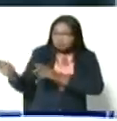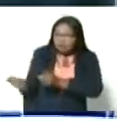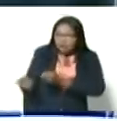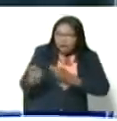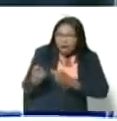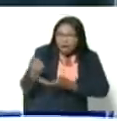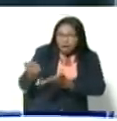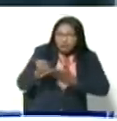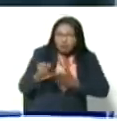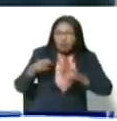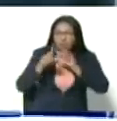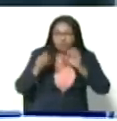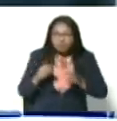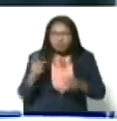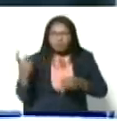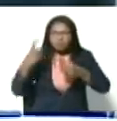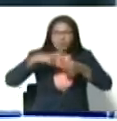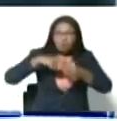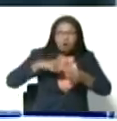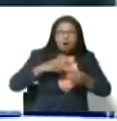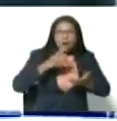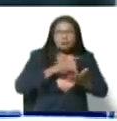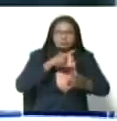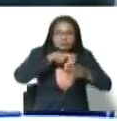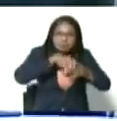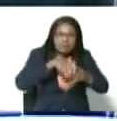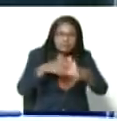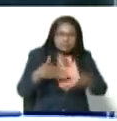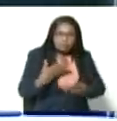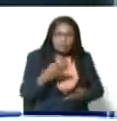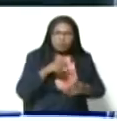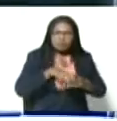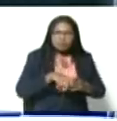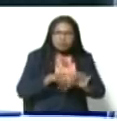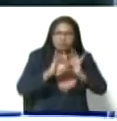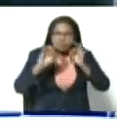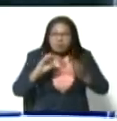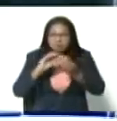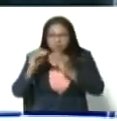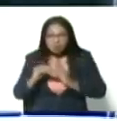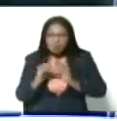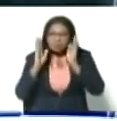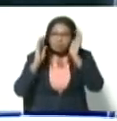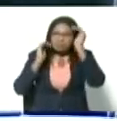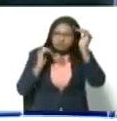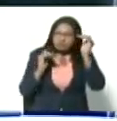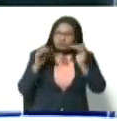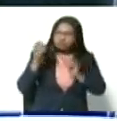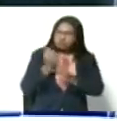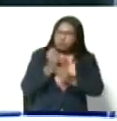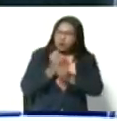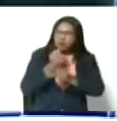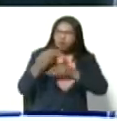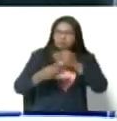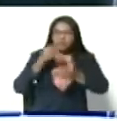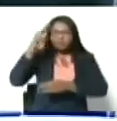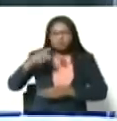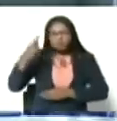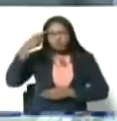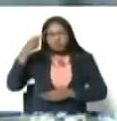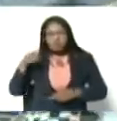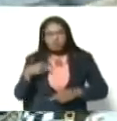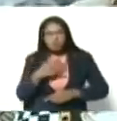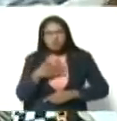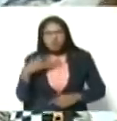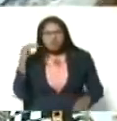colaboraba para poder ingresar a la unidad y colocarla en el lugar adecuado. Esa mística y ese trabajo que usted tenía todos los días es la mística